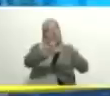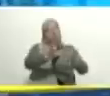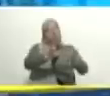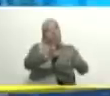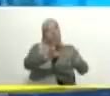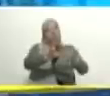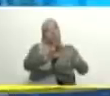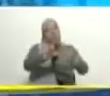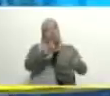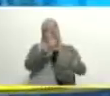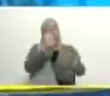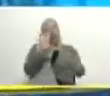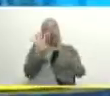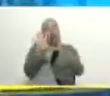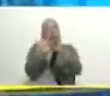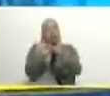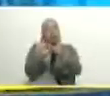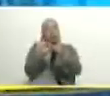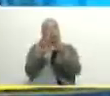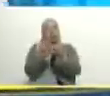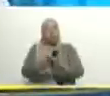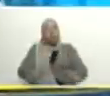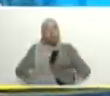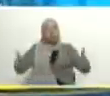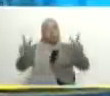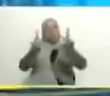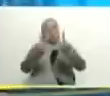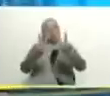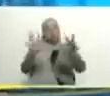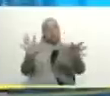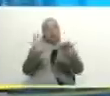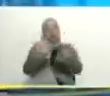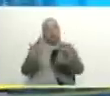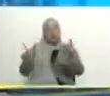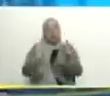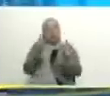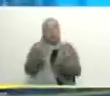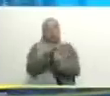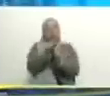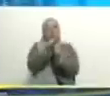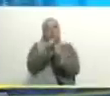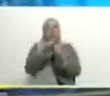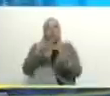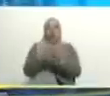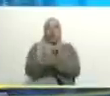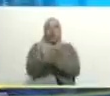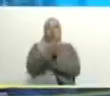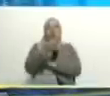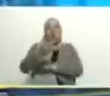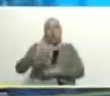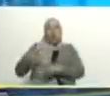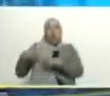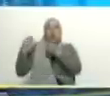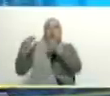a unir fuerza moral, a unir fuerza espiritual, a unir toda la fuerza política del